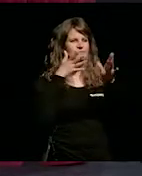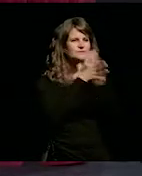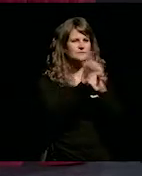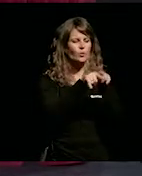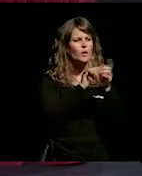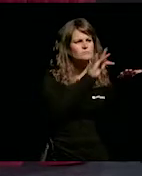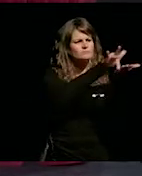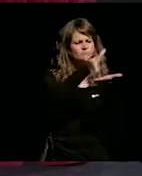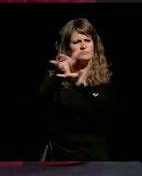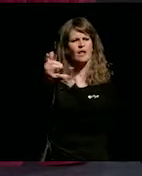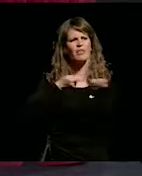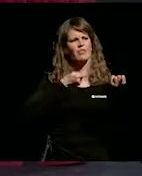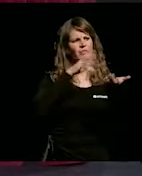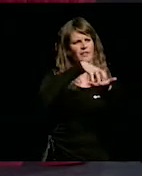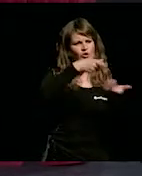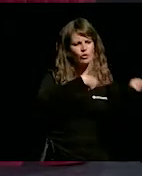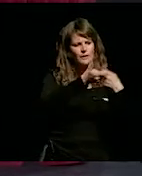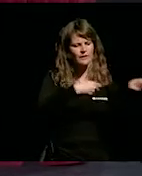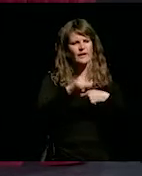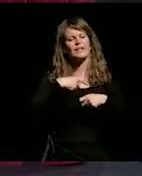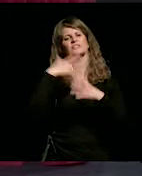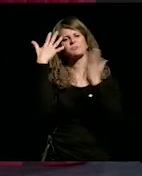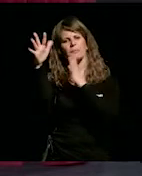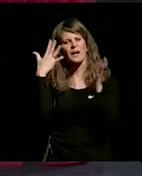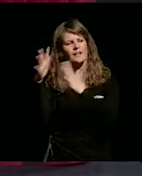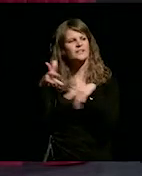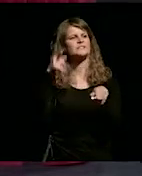tipo de sitios, a centros comerciales, a parques, a festivales,